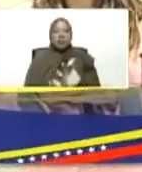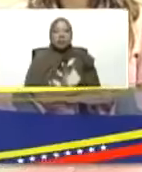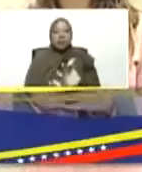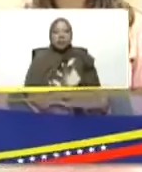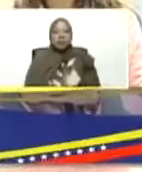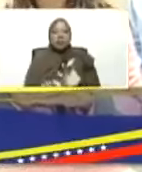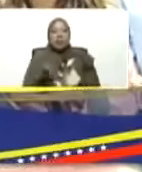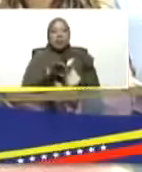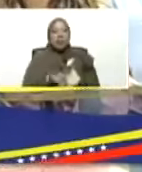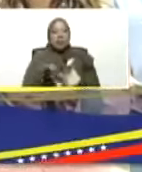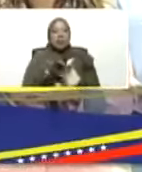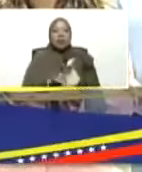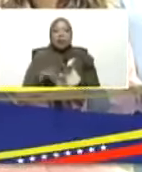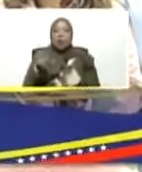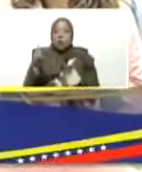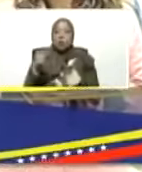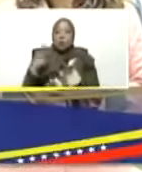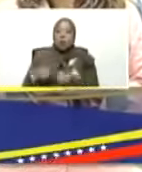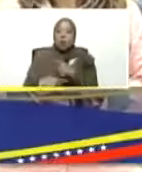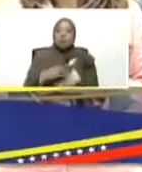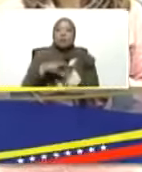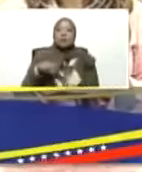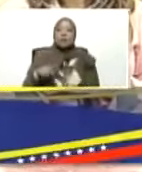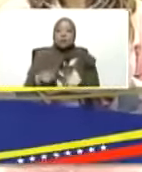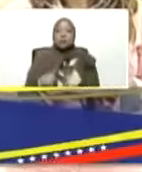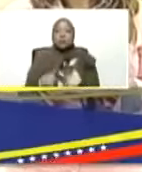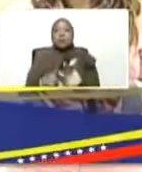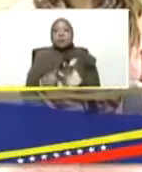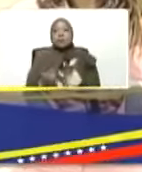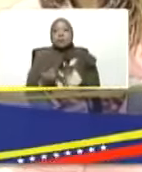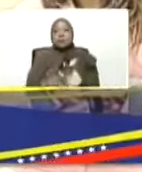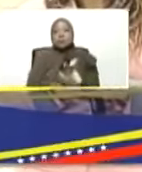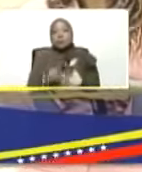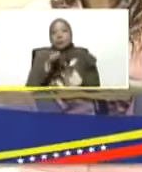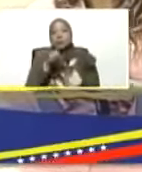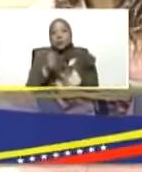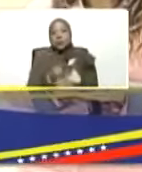con poco. Y mientras recuperemos la economía,